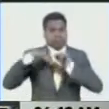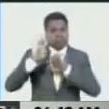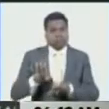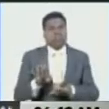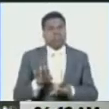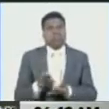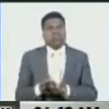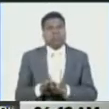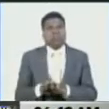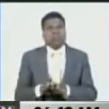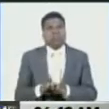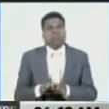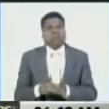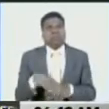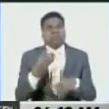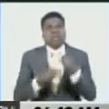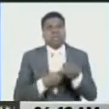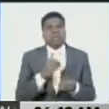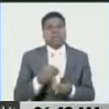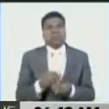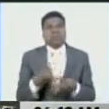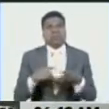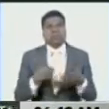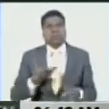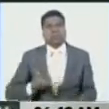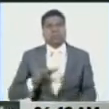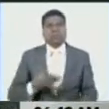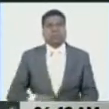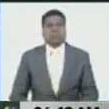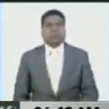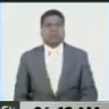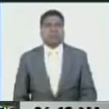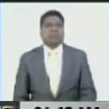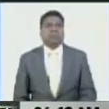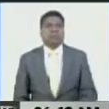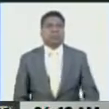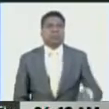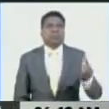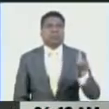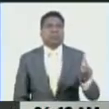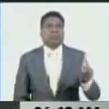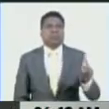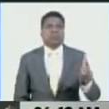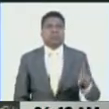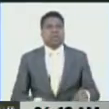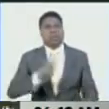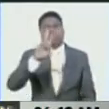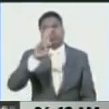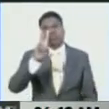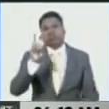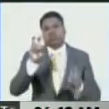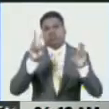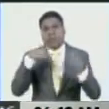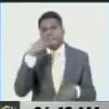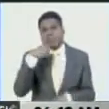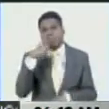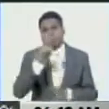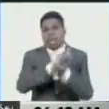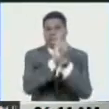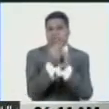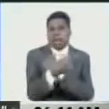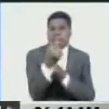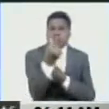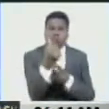acciones muy importantes. Una de las acciones fue diseñar una nueva política cambiaria con la agenda económica